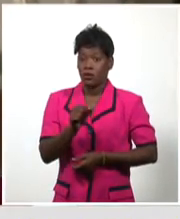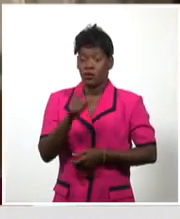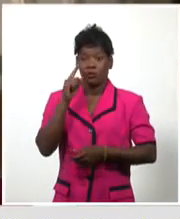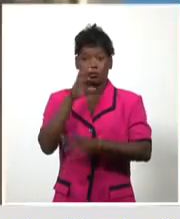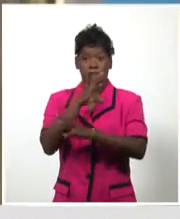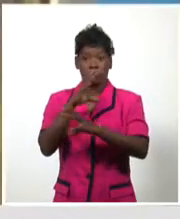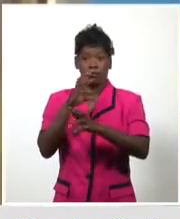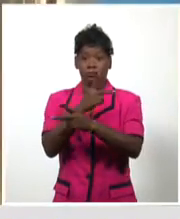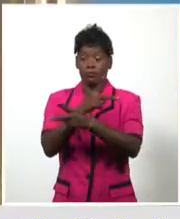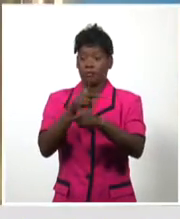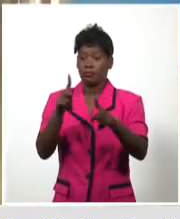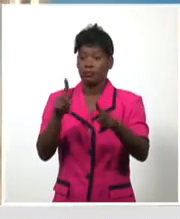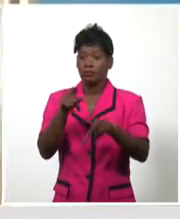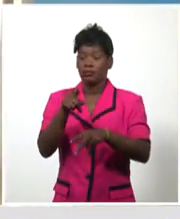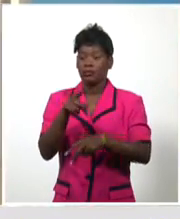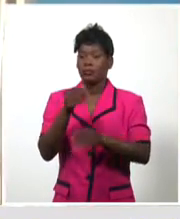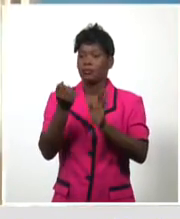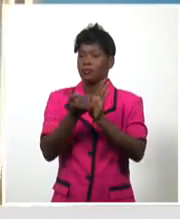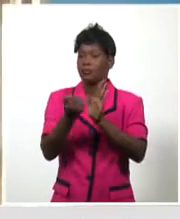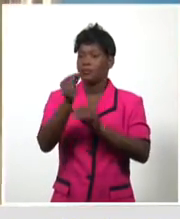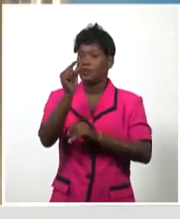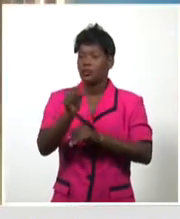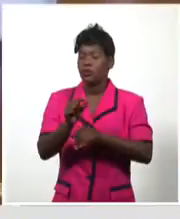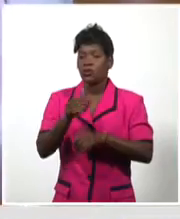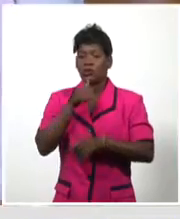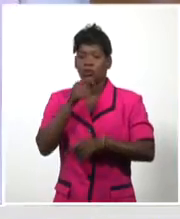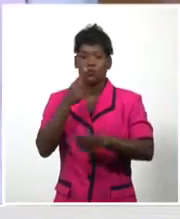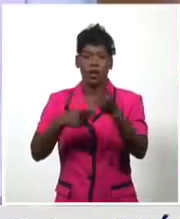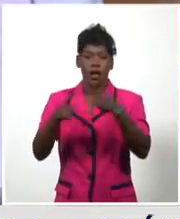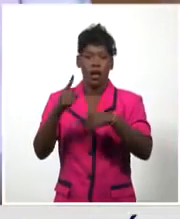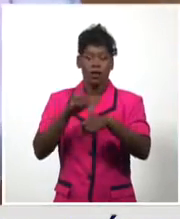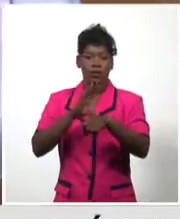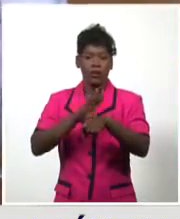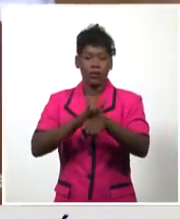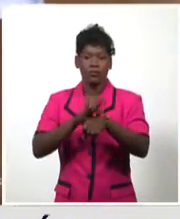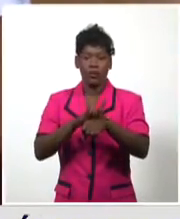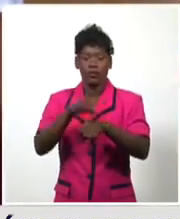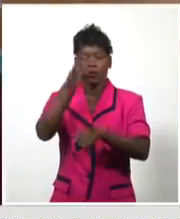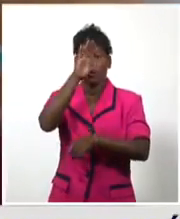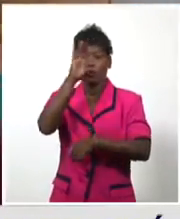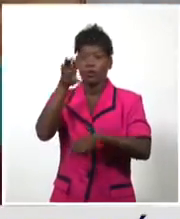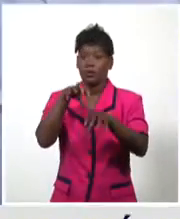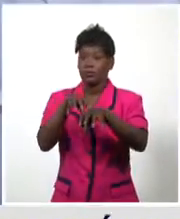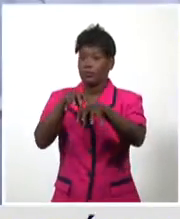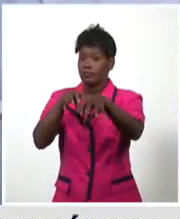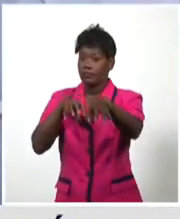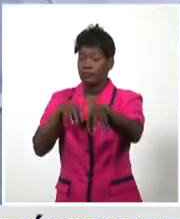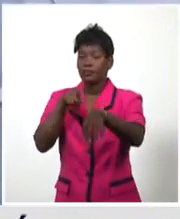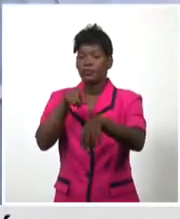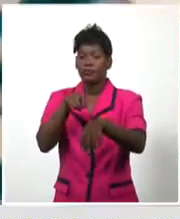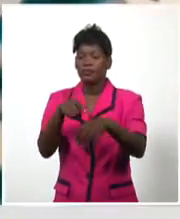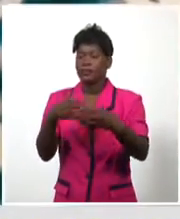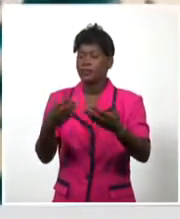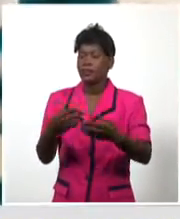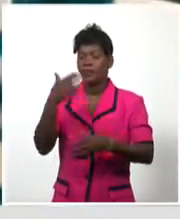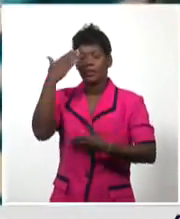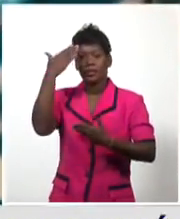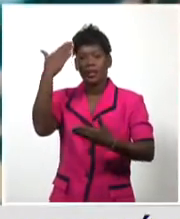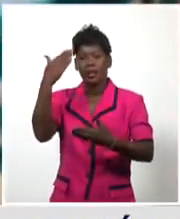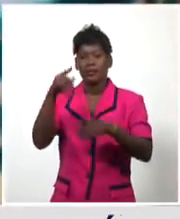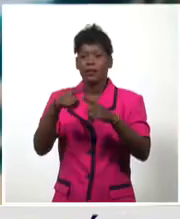directa de pacientes confirmados y sospechosos en los hospitales y centros de aislamiento habilitados para este fin agradecen el gesto de